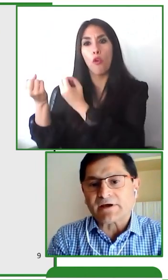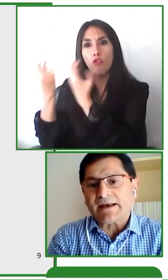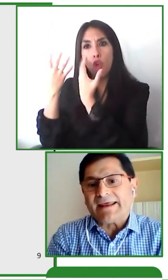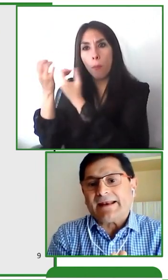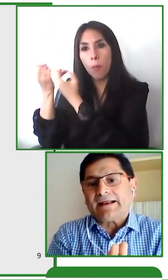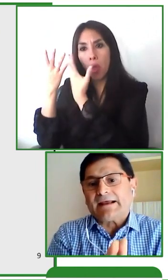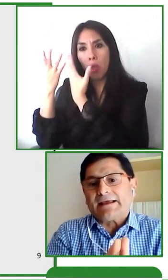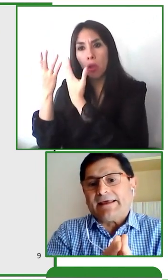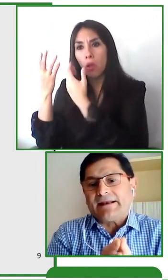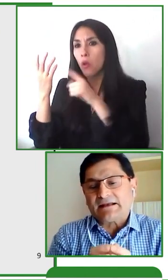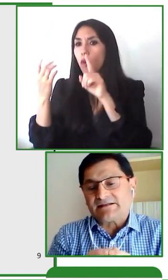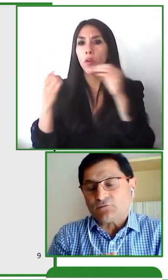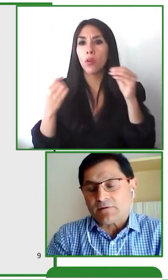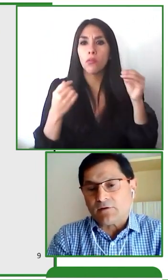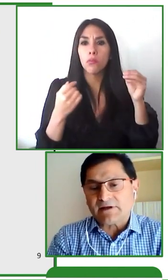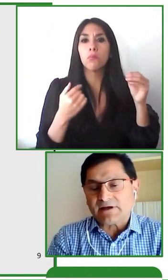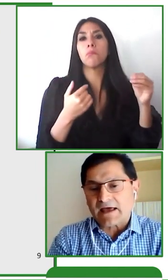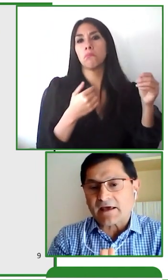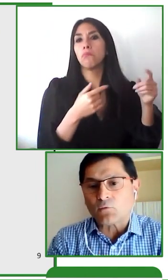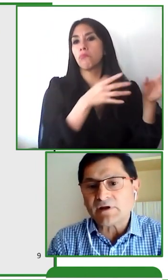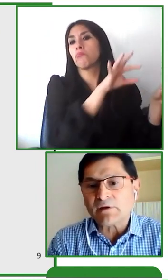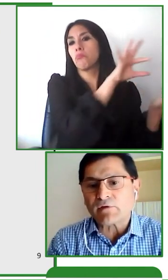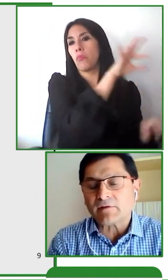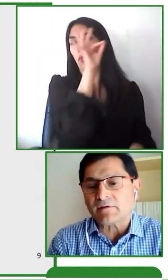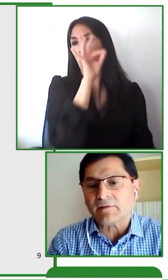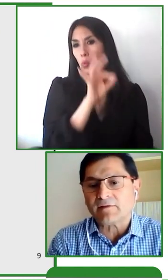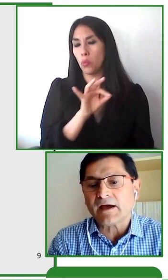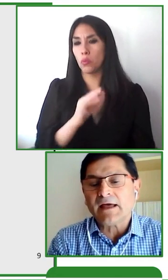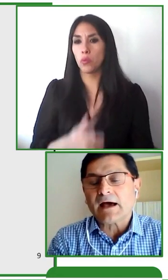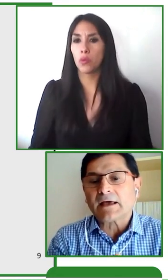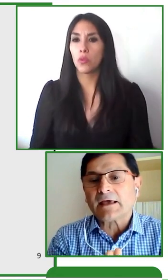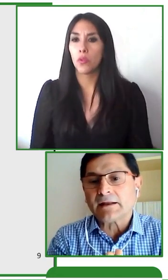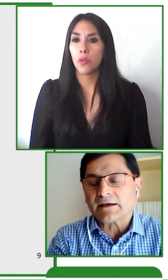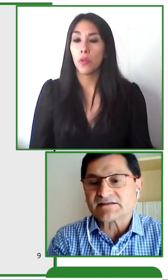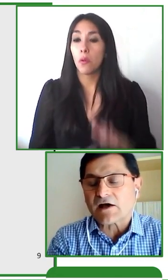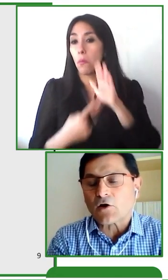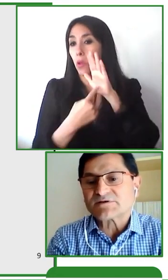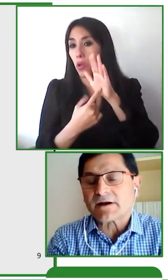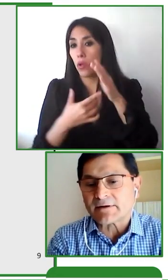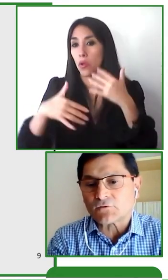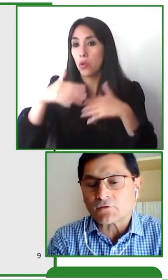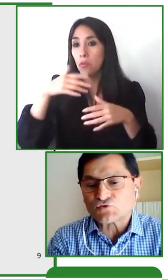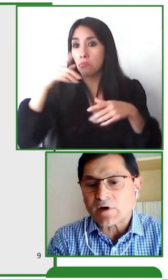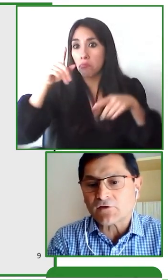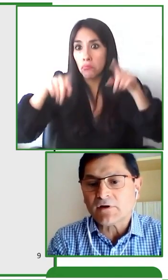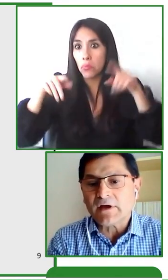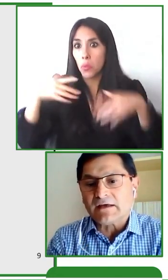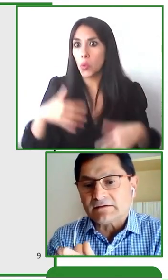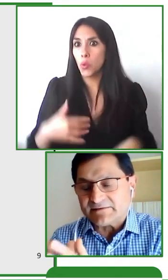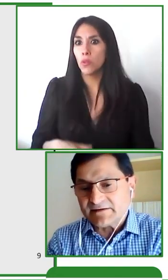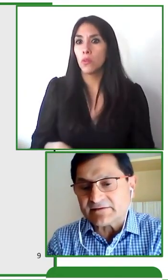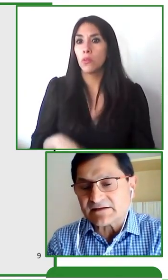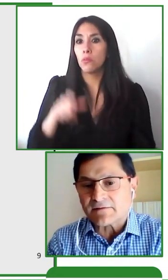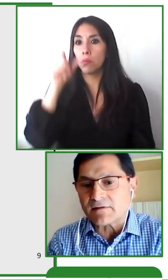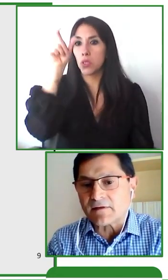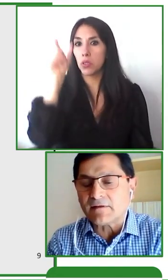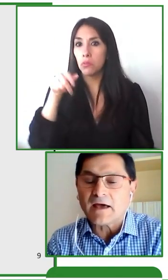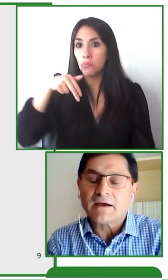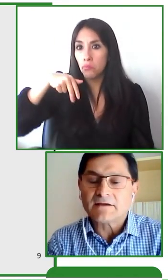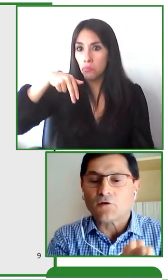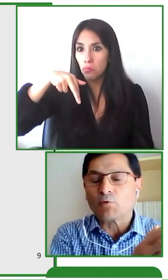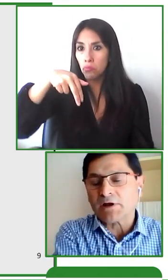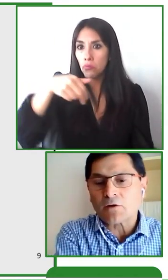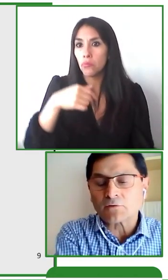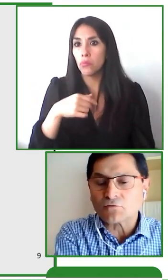cómo tiene que hacer el siguiente paso, sino que en la situación de que haya algún tipo de incidencia, hay alguien que está observando al usuario, detecta esa